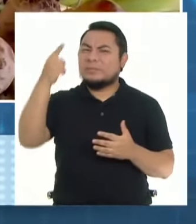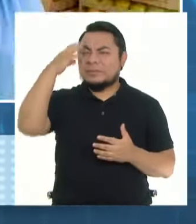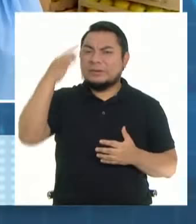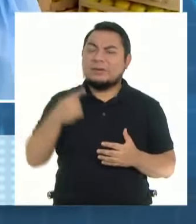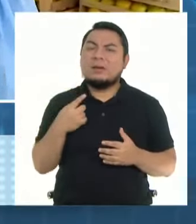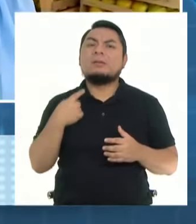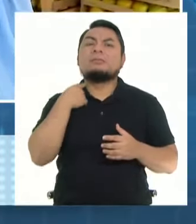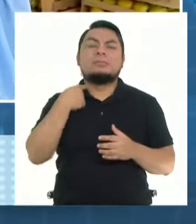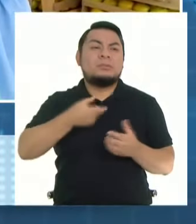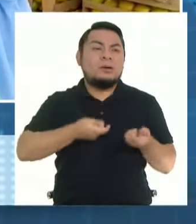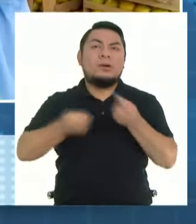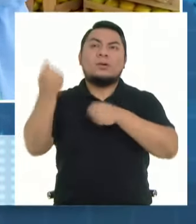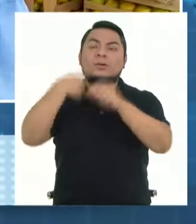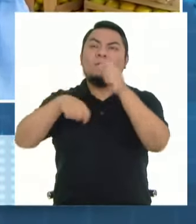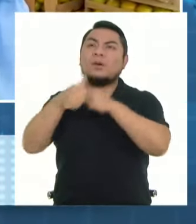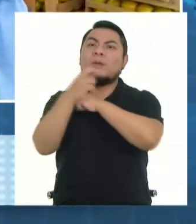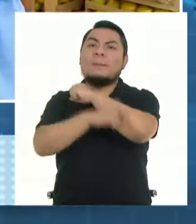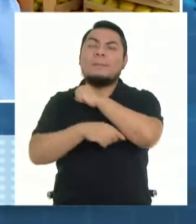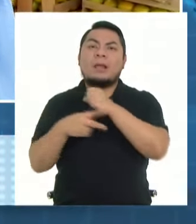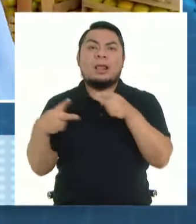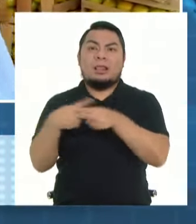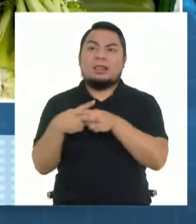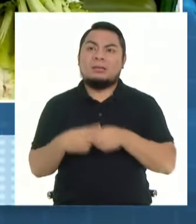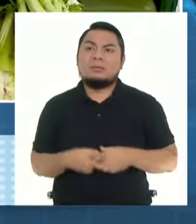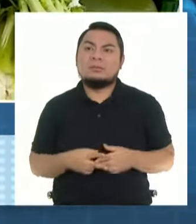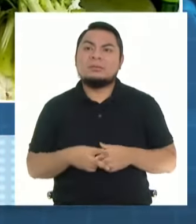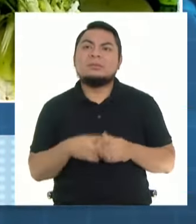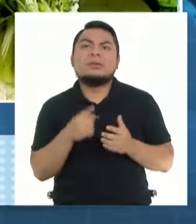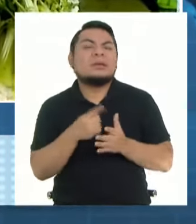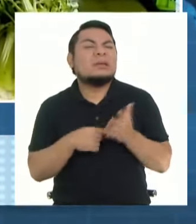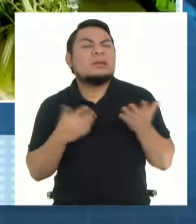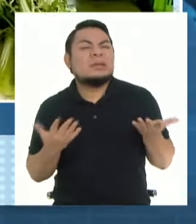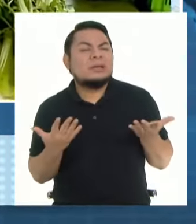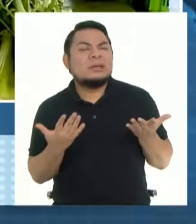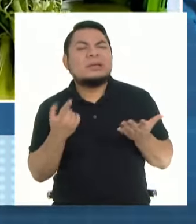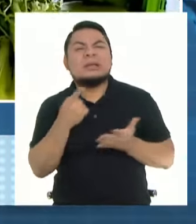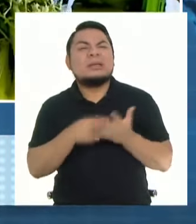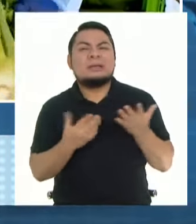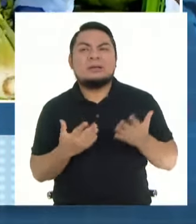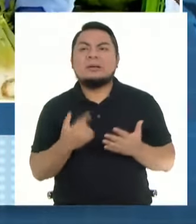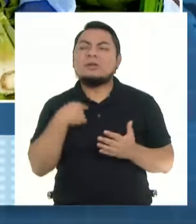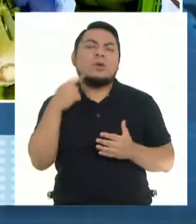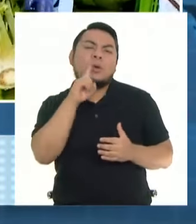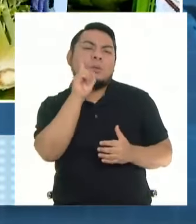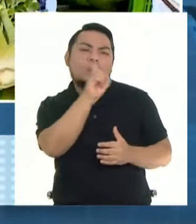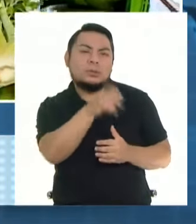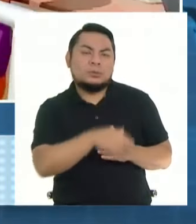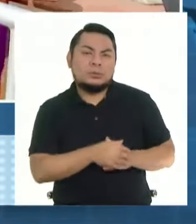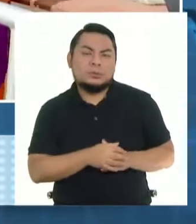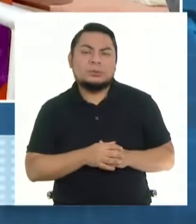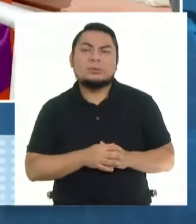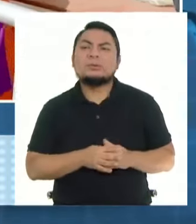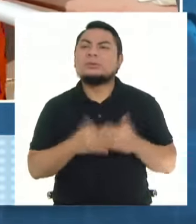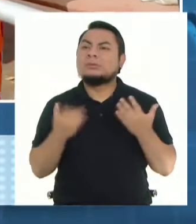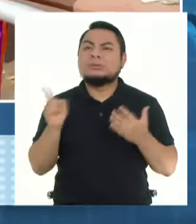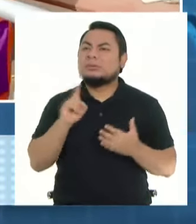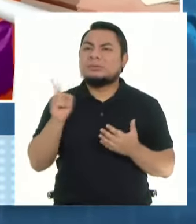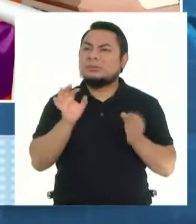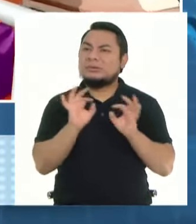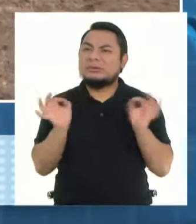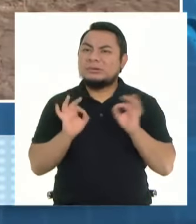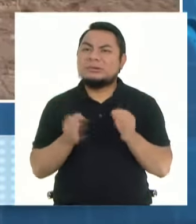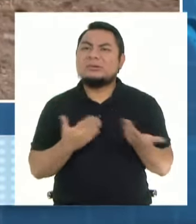a la agroexportación? ¿Pero en qué sentido? No, perdón, le pregunto a usted. No, no, miren, verdaderamente